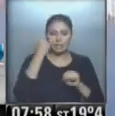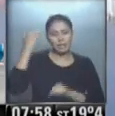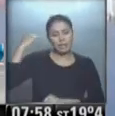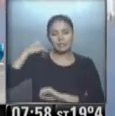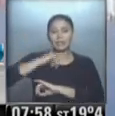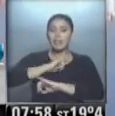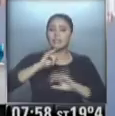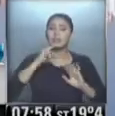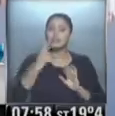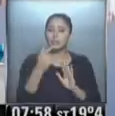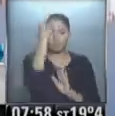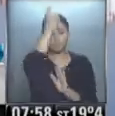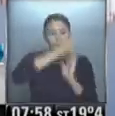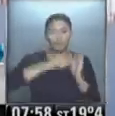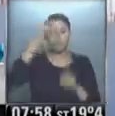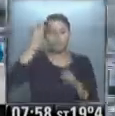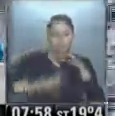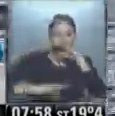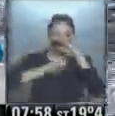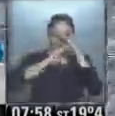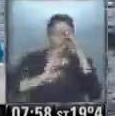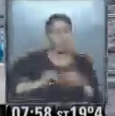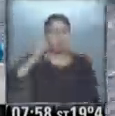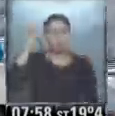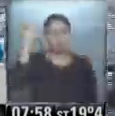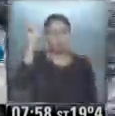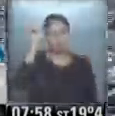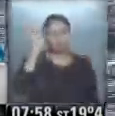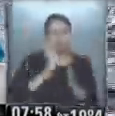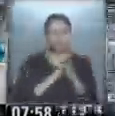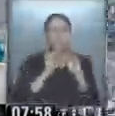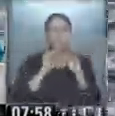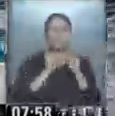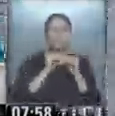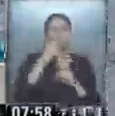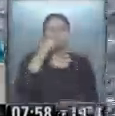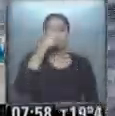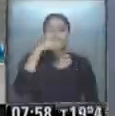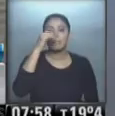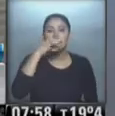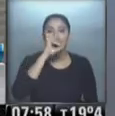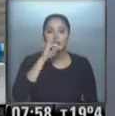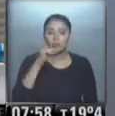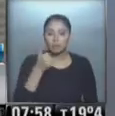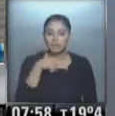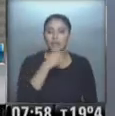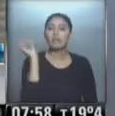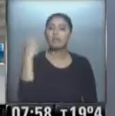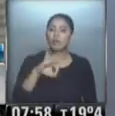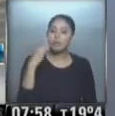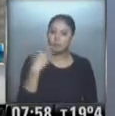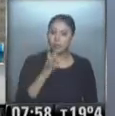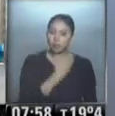a lo resuelto por el fallo de la Corte Suprema de Justicia del año 2008 en la causa Mendoza, donde se ordena al Gobierno Nacional